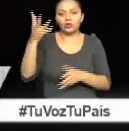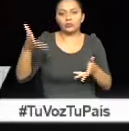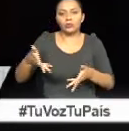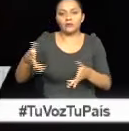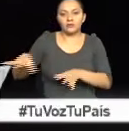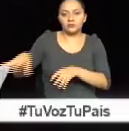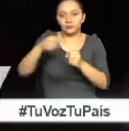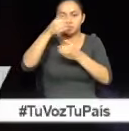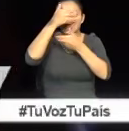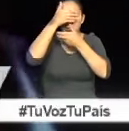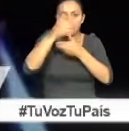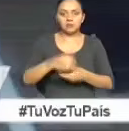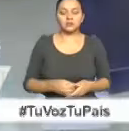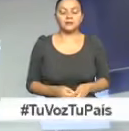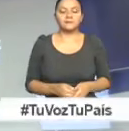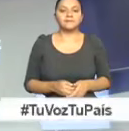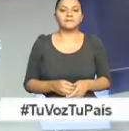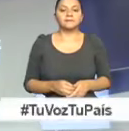profesores.